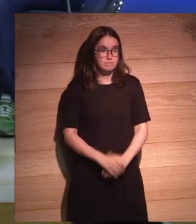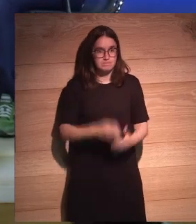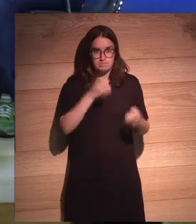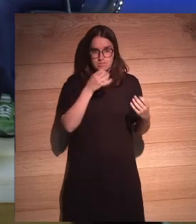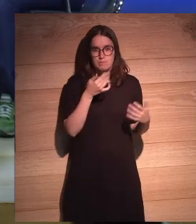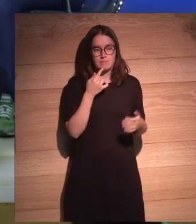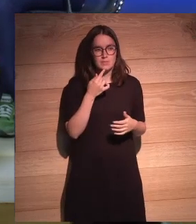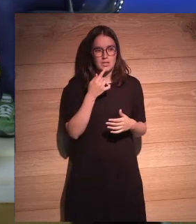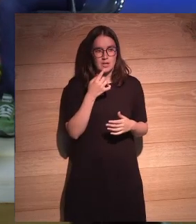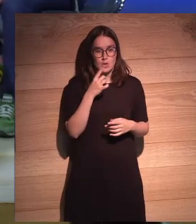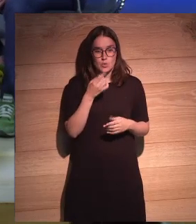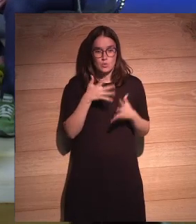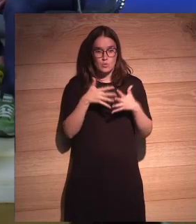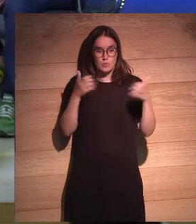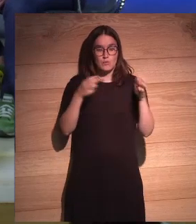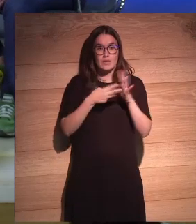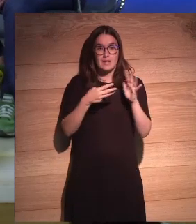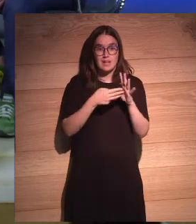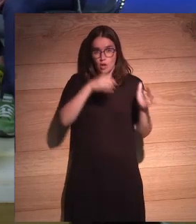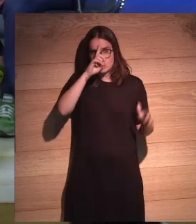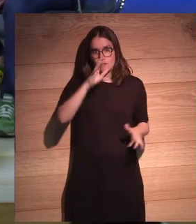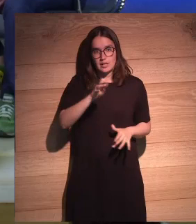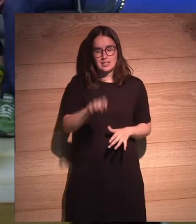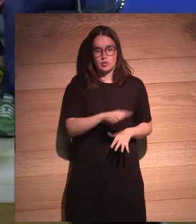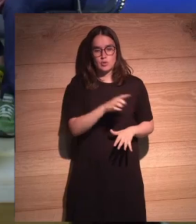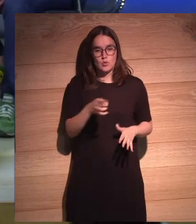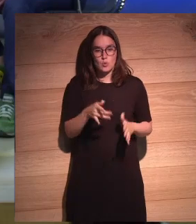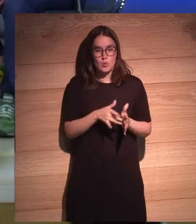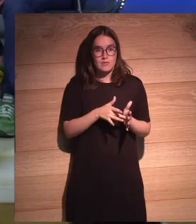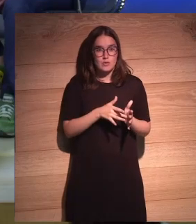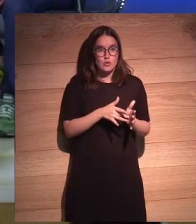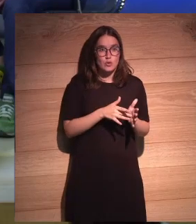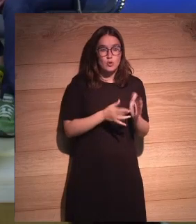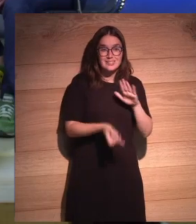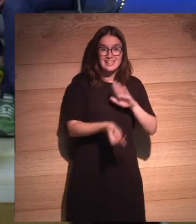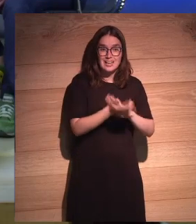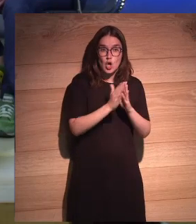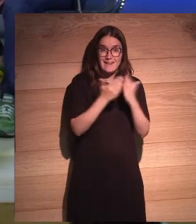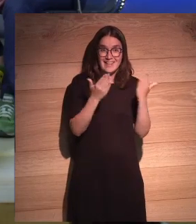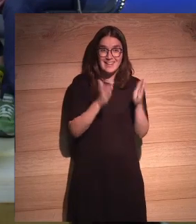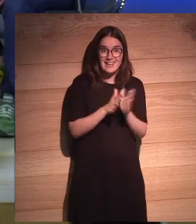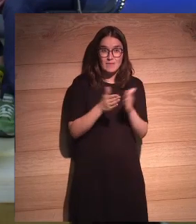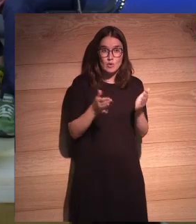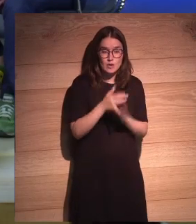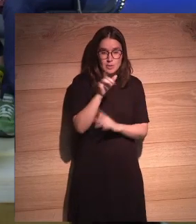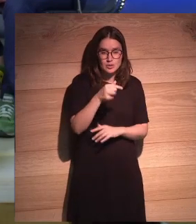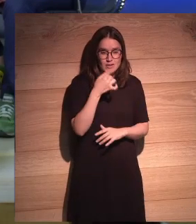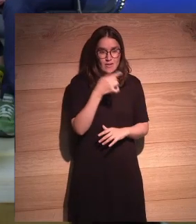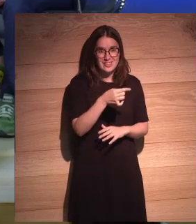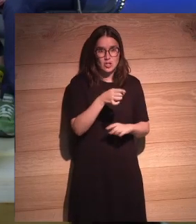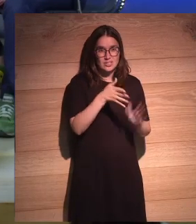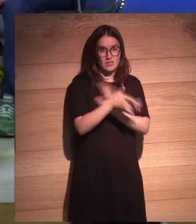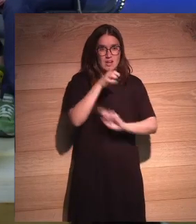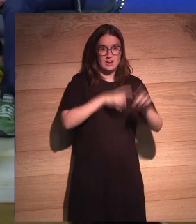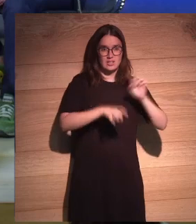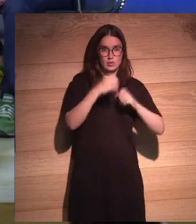Bueno, decía, hay un dicho, no sé si será cierto, pero que cuando en Biblos inventó el libro, alguien dijo, esto es un retraso